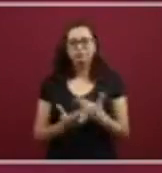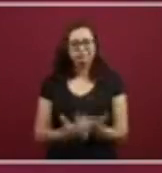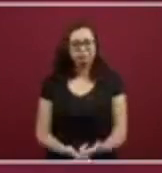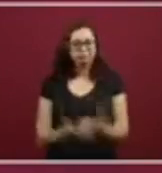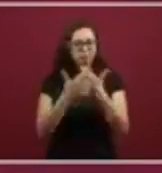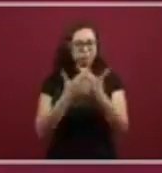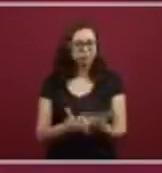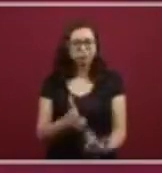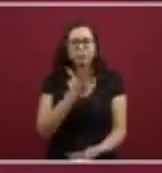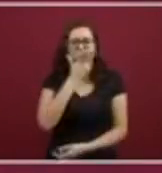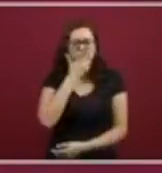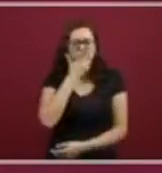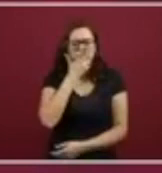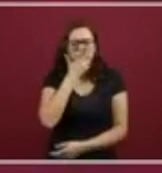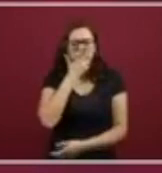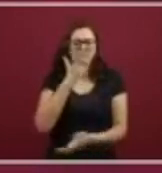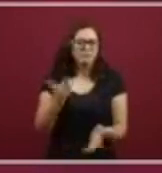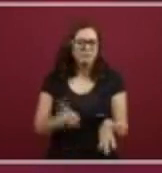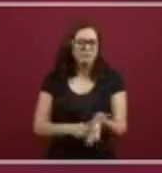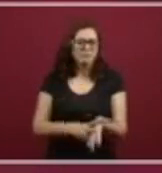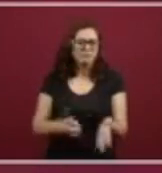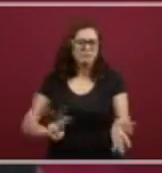riqueza, esa